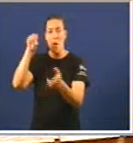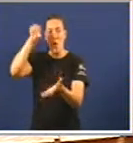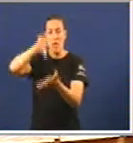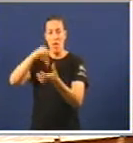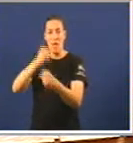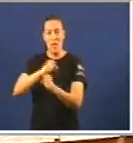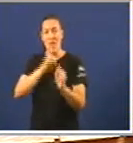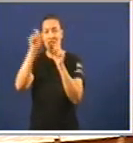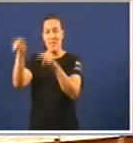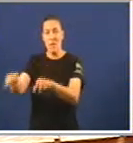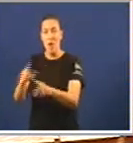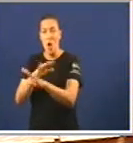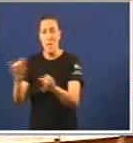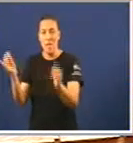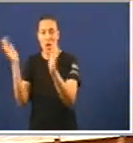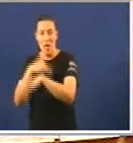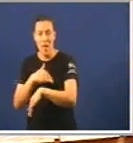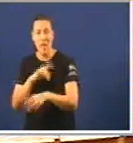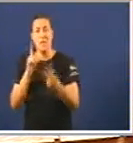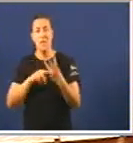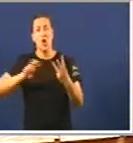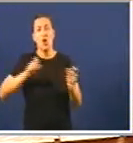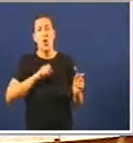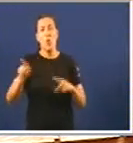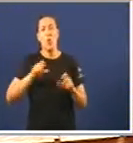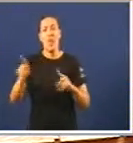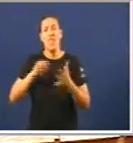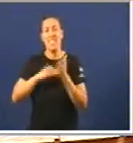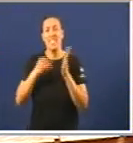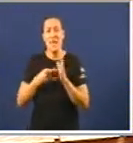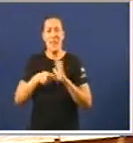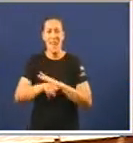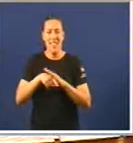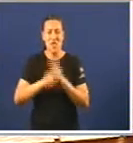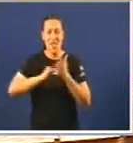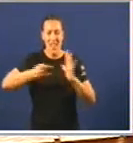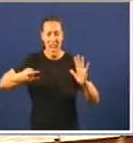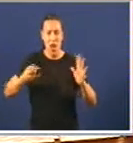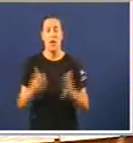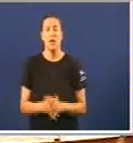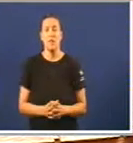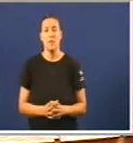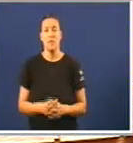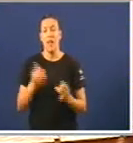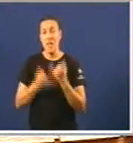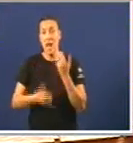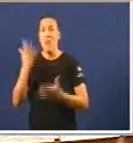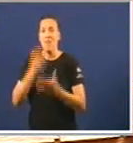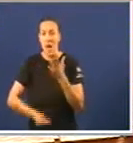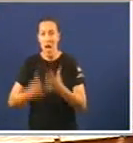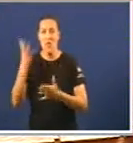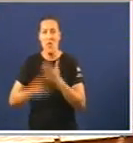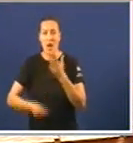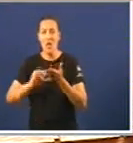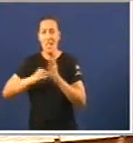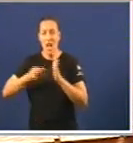traballo. E outro, derivado da mudanza do sistema operativo. Un sistema que deu fallos antes